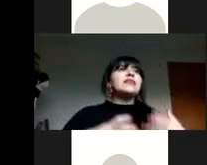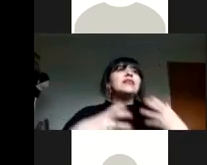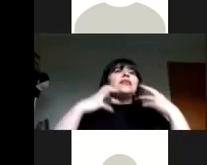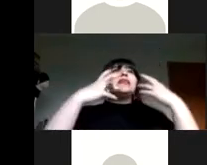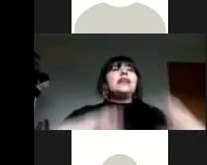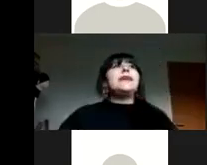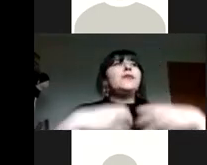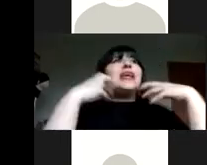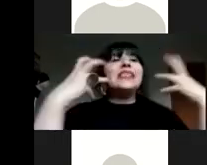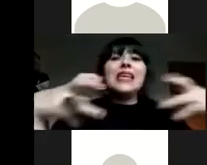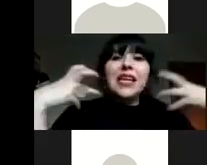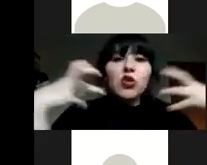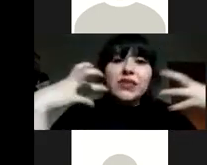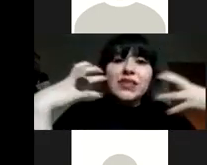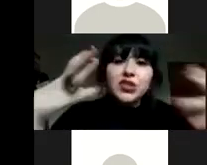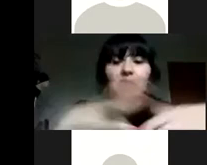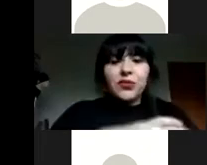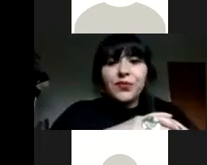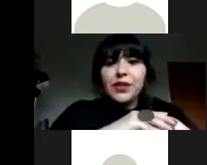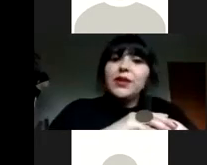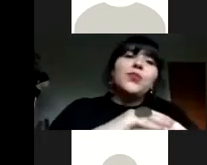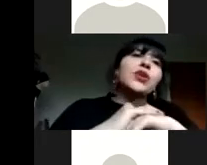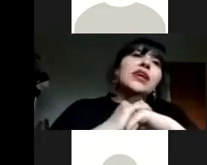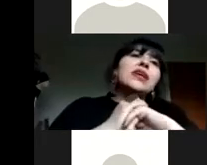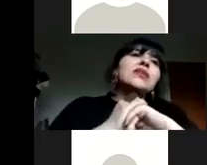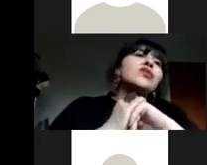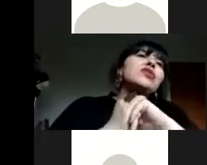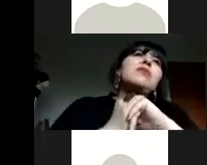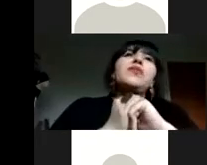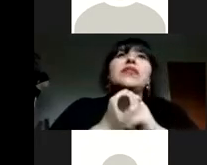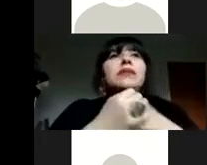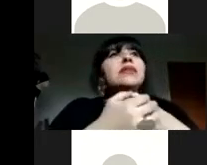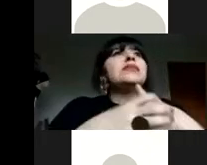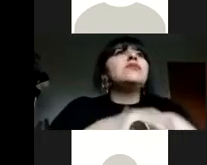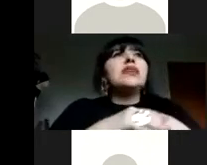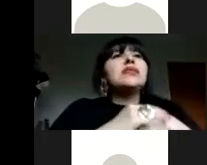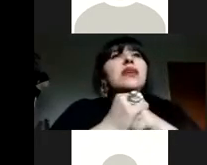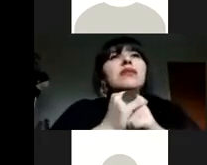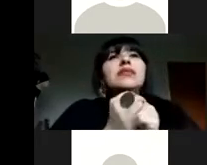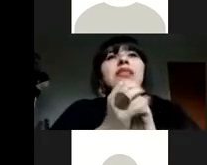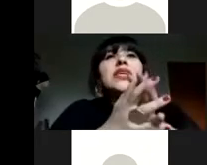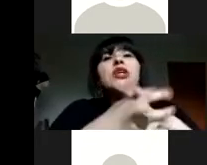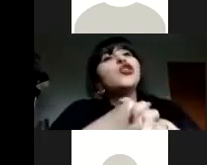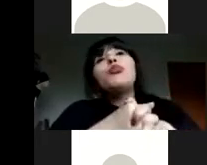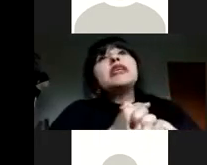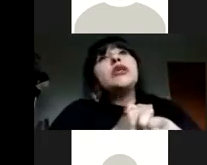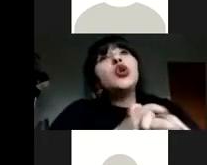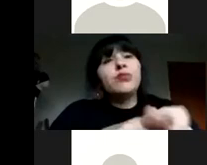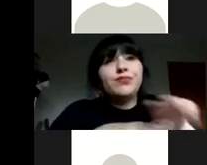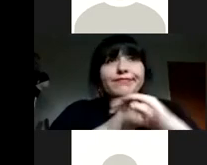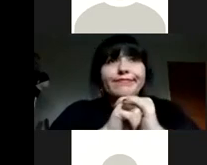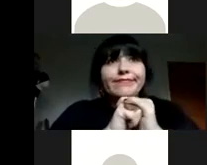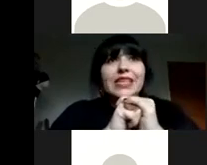ustedes practiquen la argumentación? Porque nosotros sabemos perfectamente que si tú le decías al adolescente, no, ¿por qué